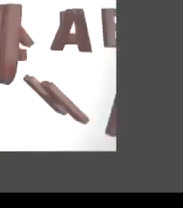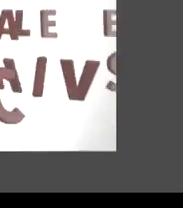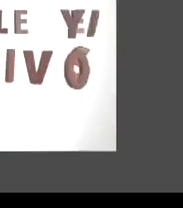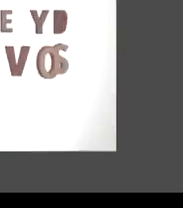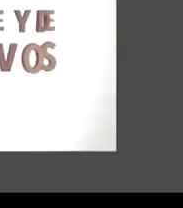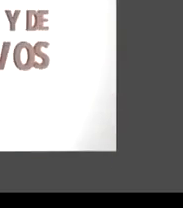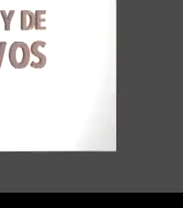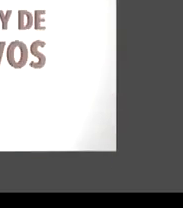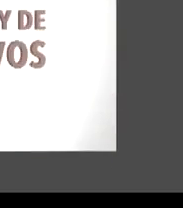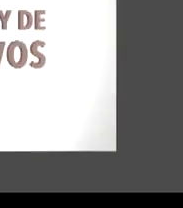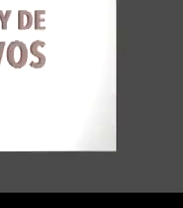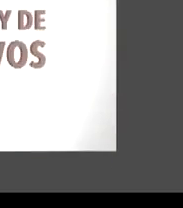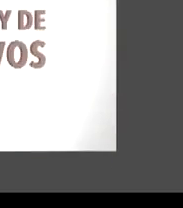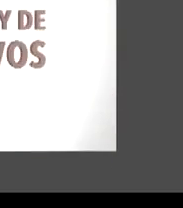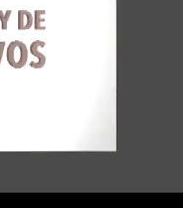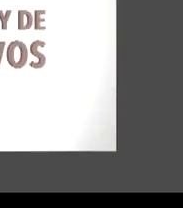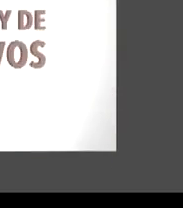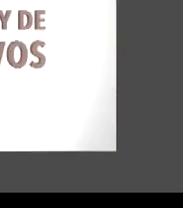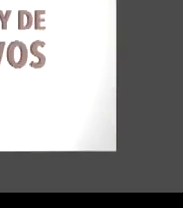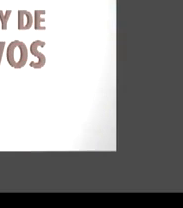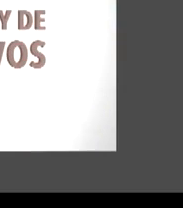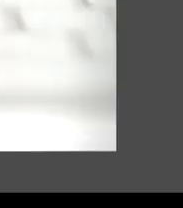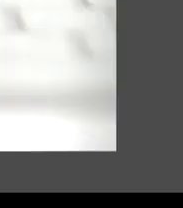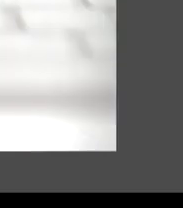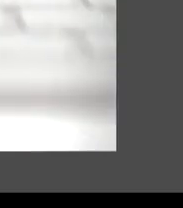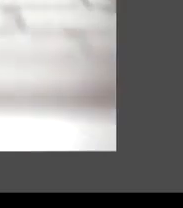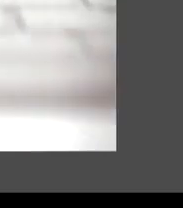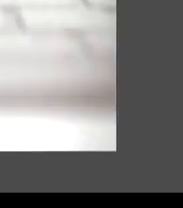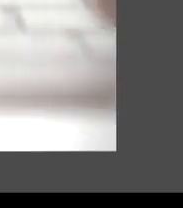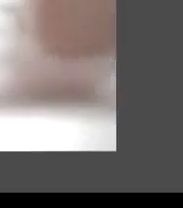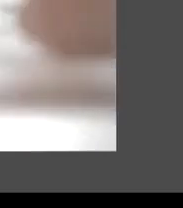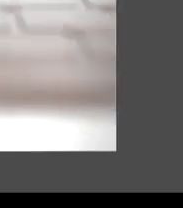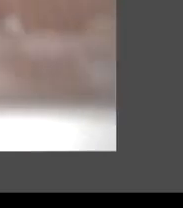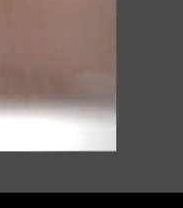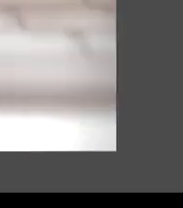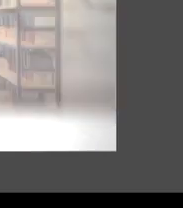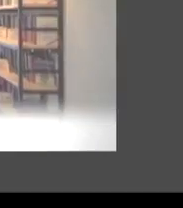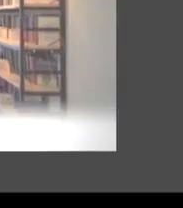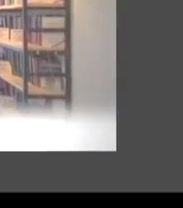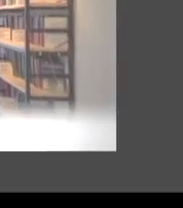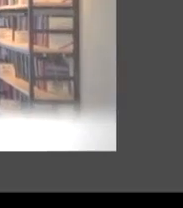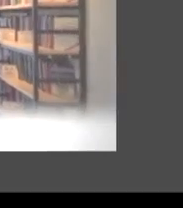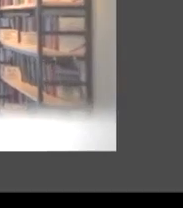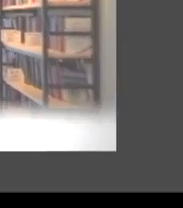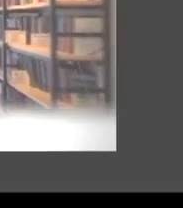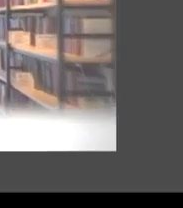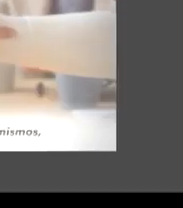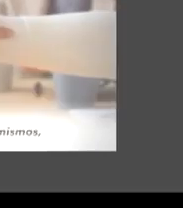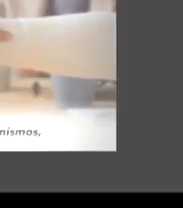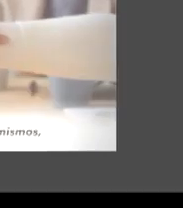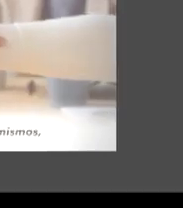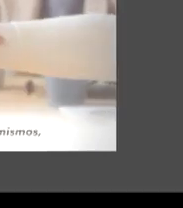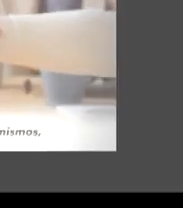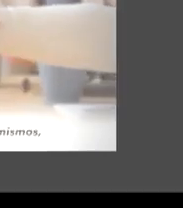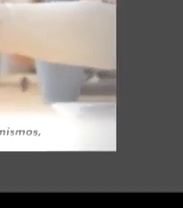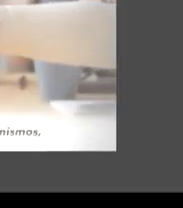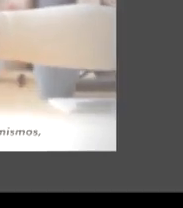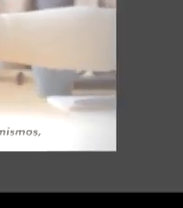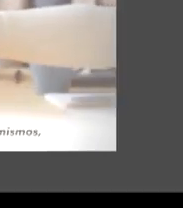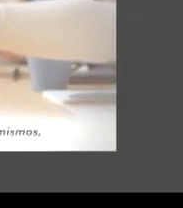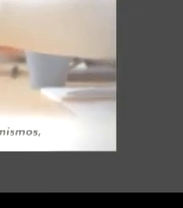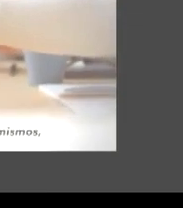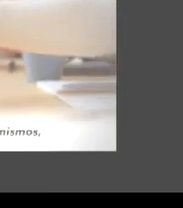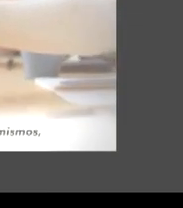San Luis Potosí cuenta ahora con una nueva ley de archivos donde se protege el patrimonio documental, se crea el sistema estatal, se formaliza el proceso